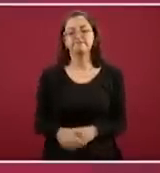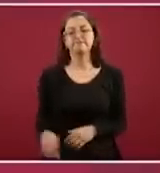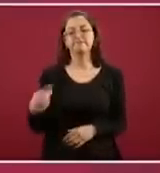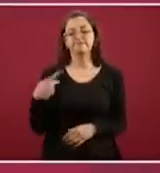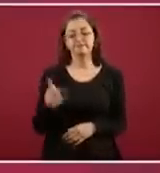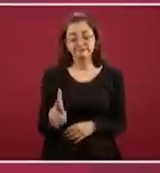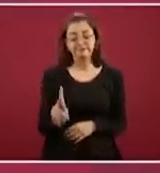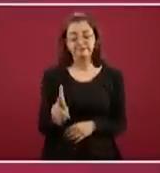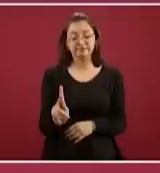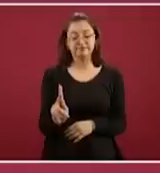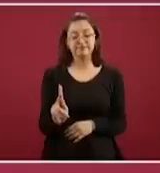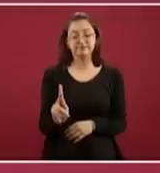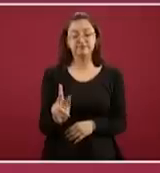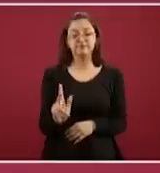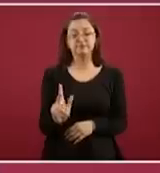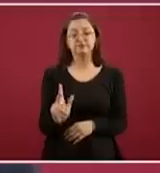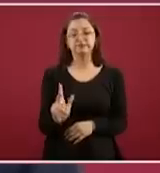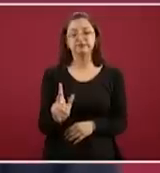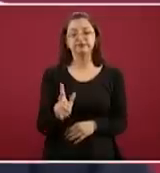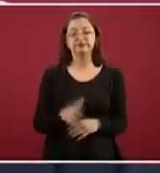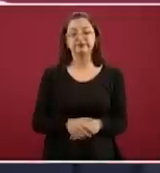pero